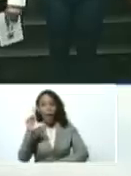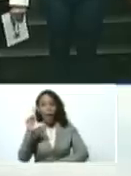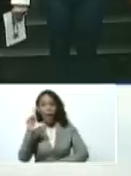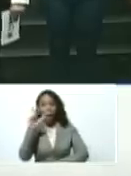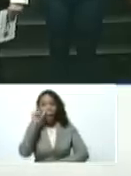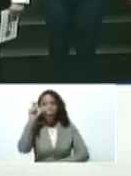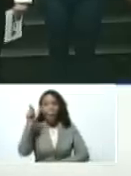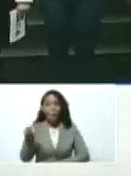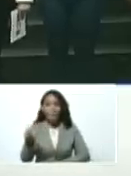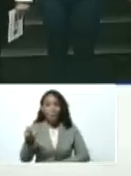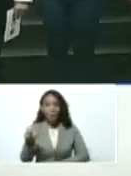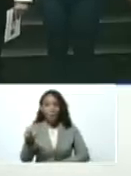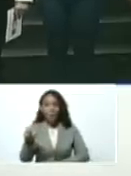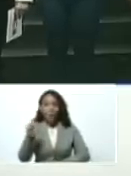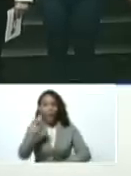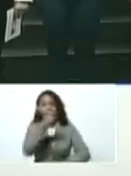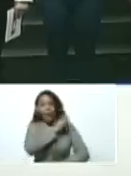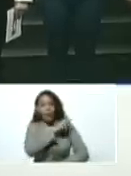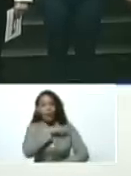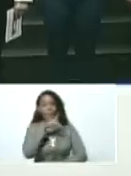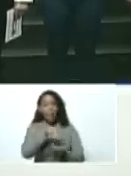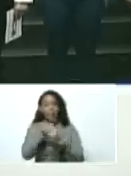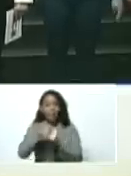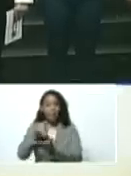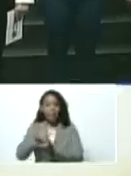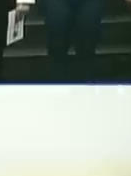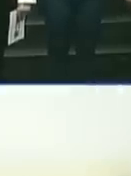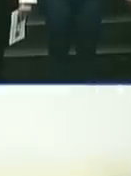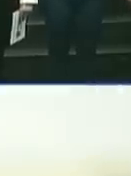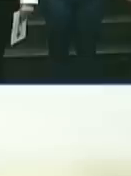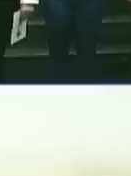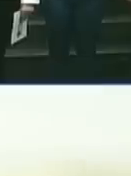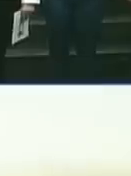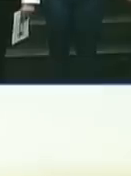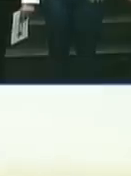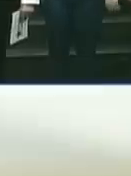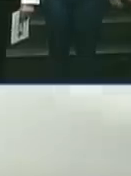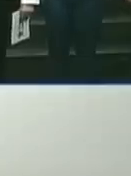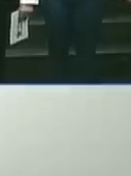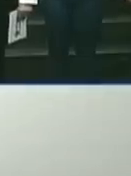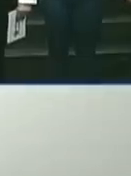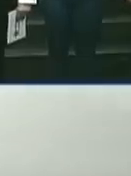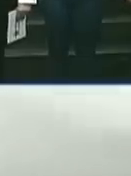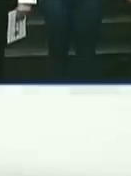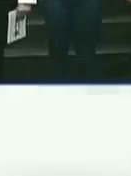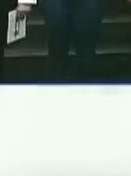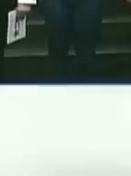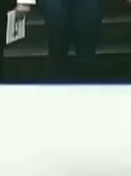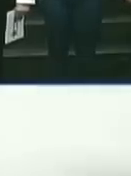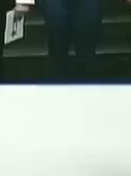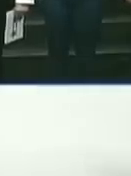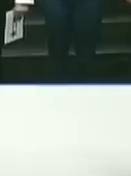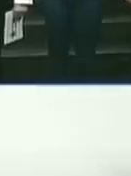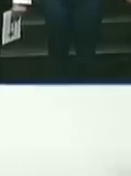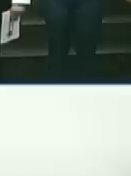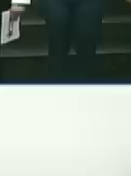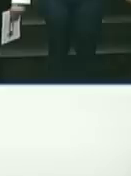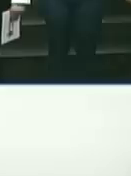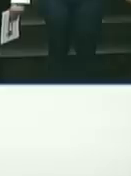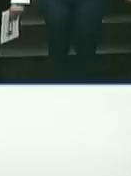con Alexandra, con la gente involucrada en la cosa, pues, en el